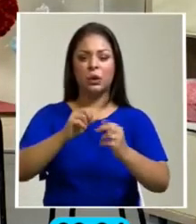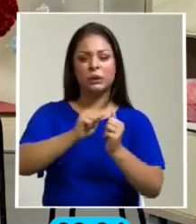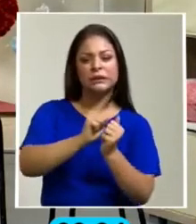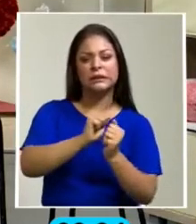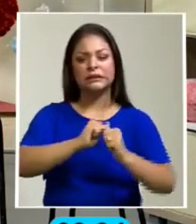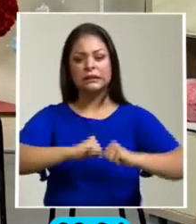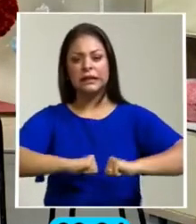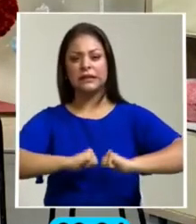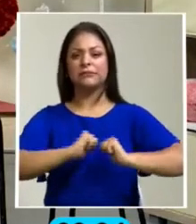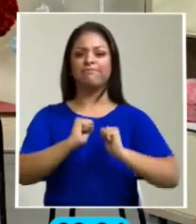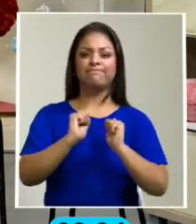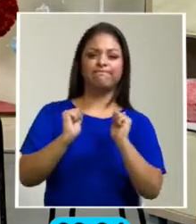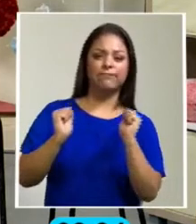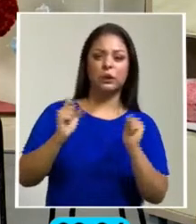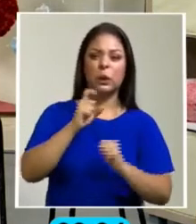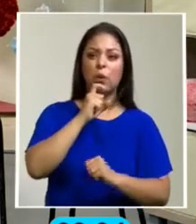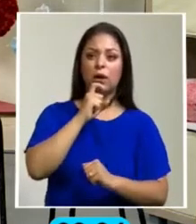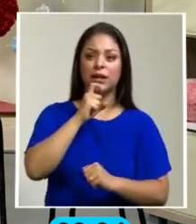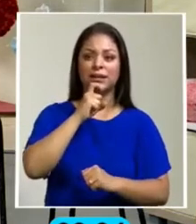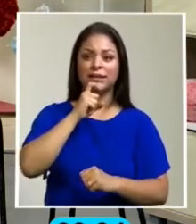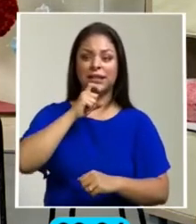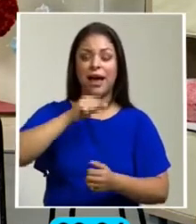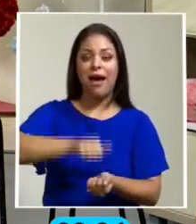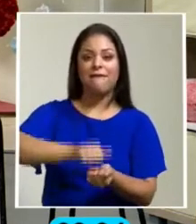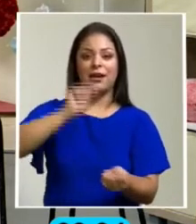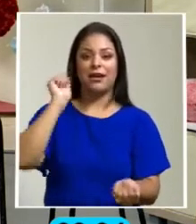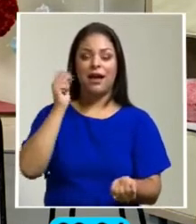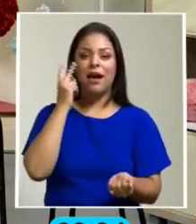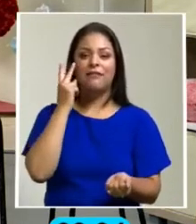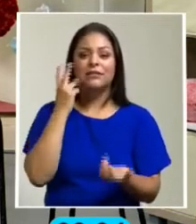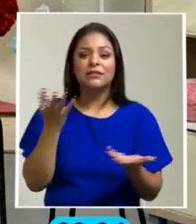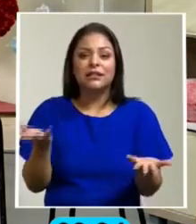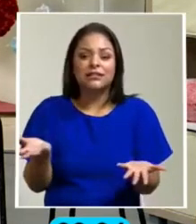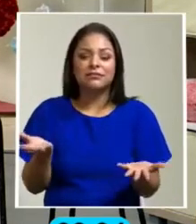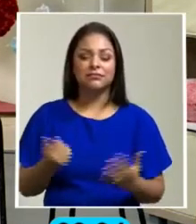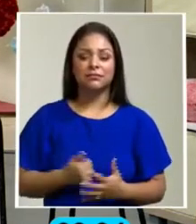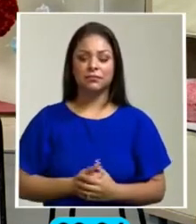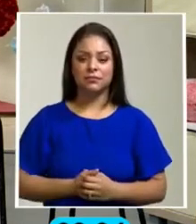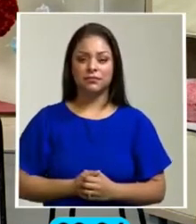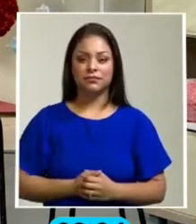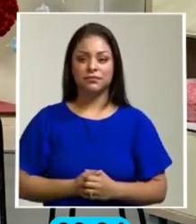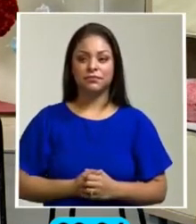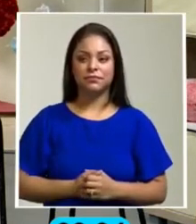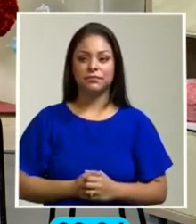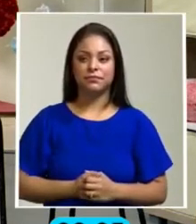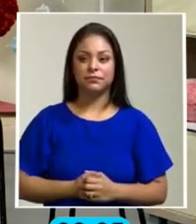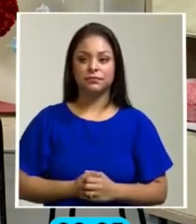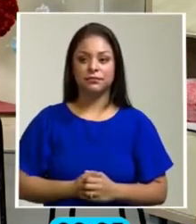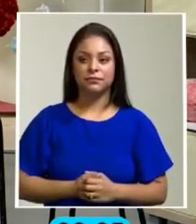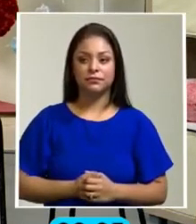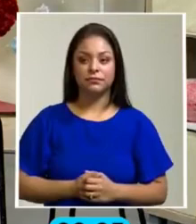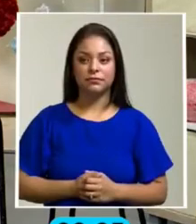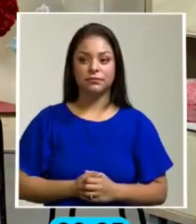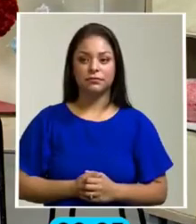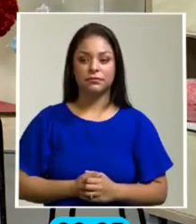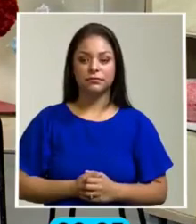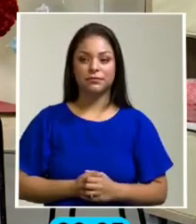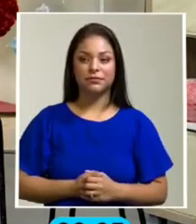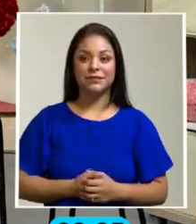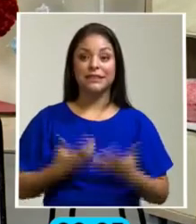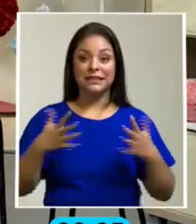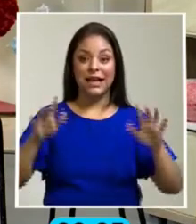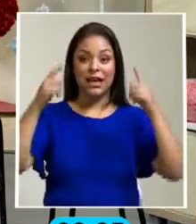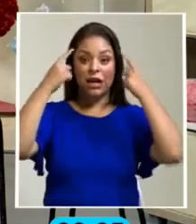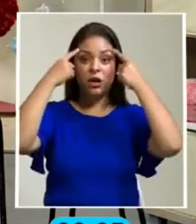cuesta abrirlo! Vamos a ver qué será, niños y niñas. Ajá. Muy bien, ya lo pude